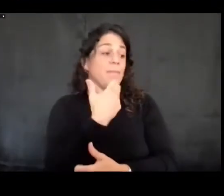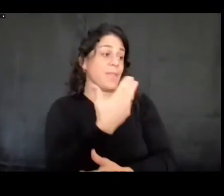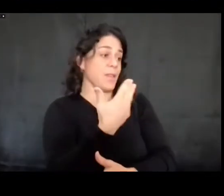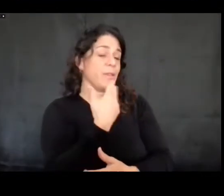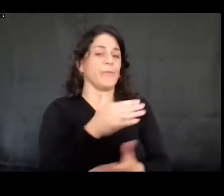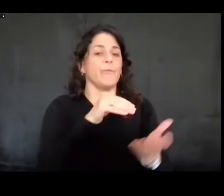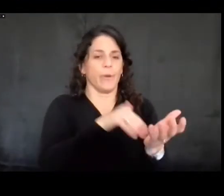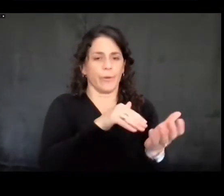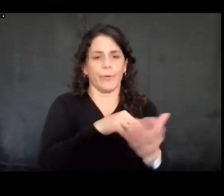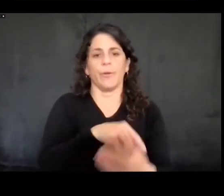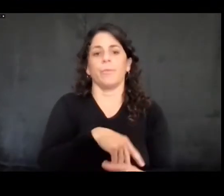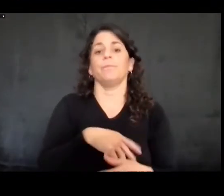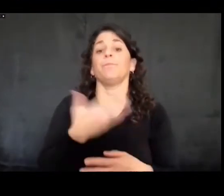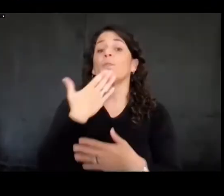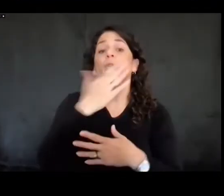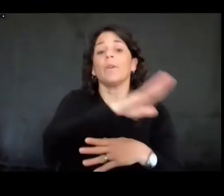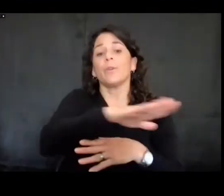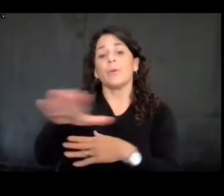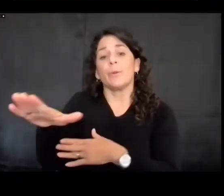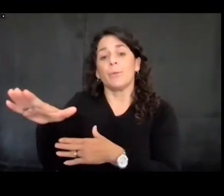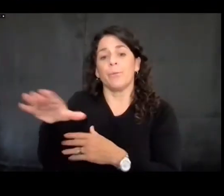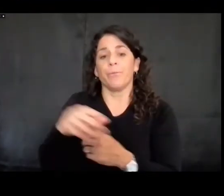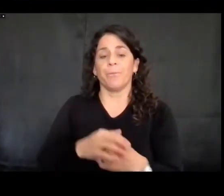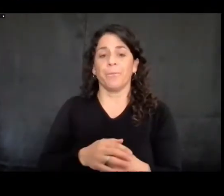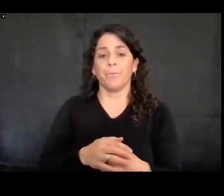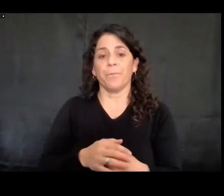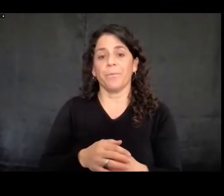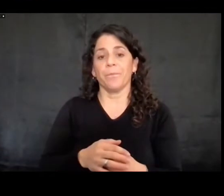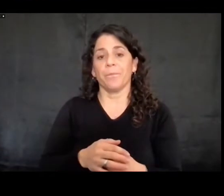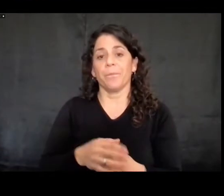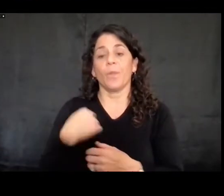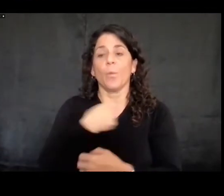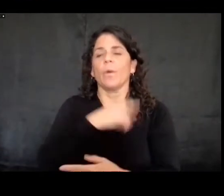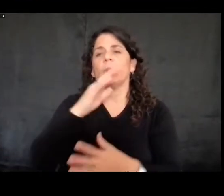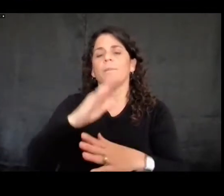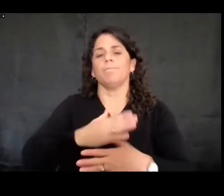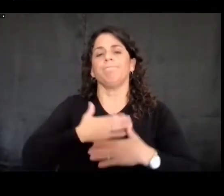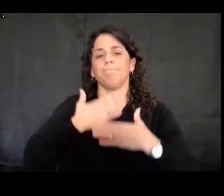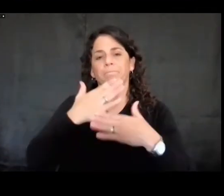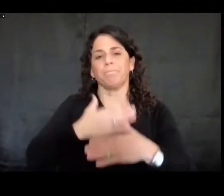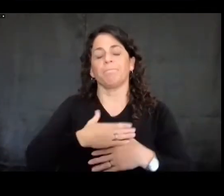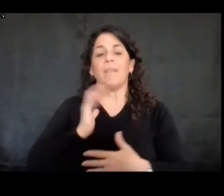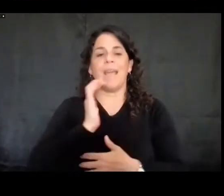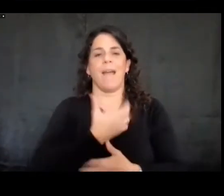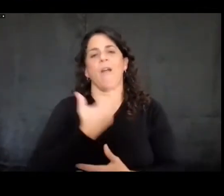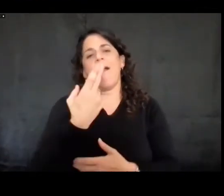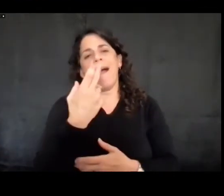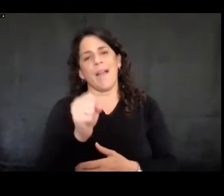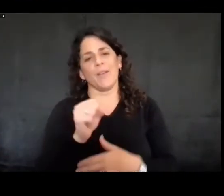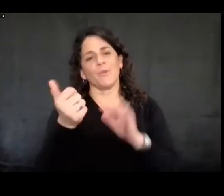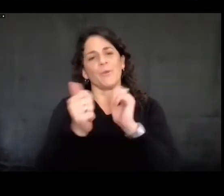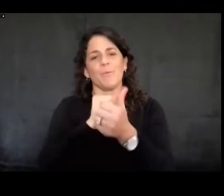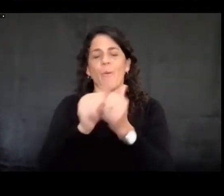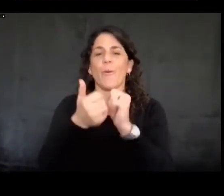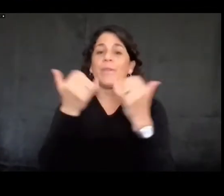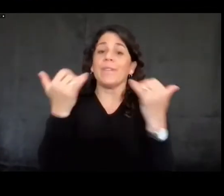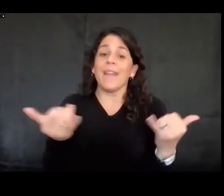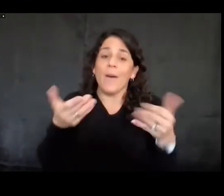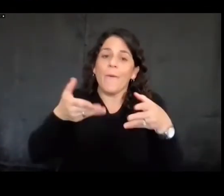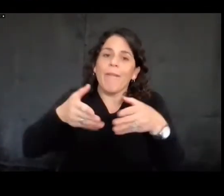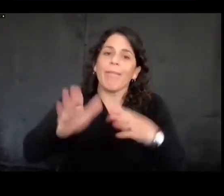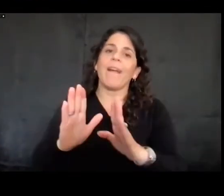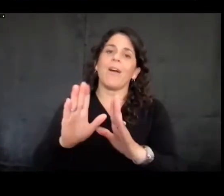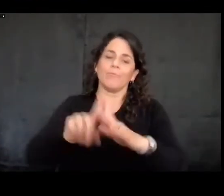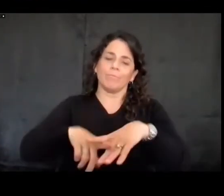gracias a todos los o buenas tardes a todos estamos muy contentos que los deportes ya está